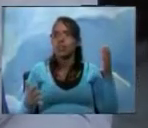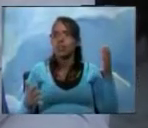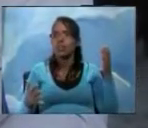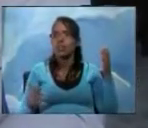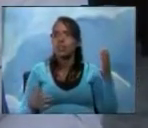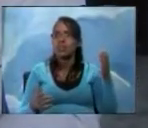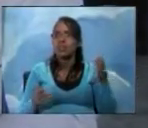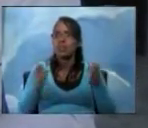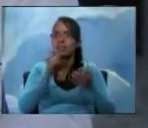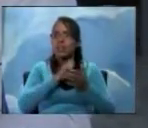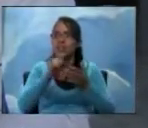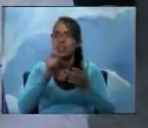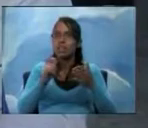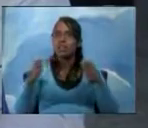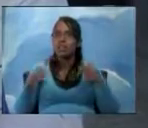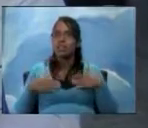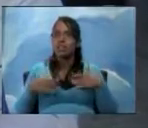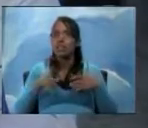Con tu sangre.